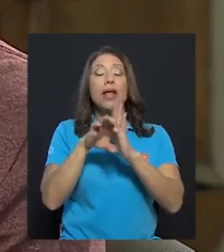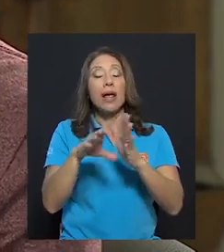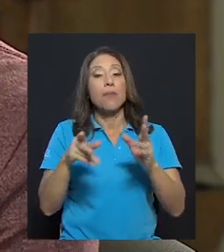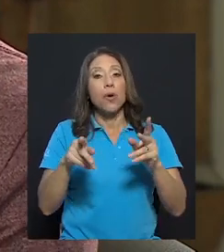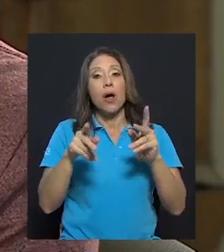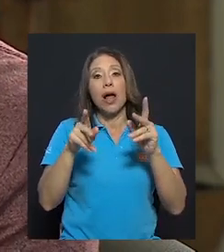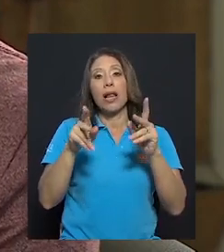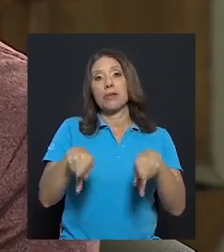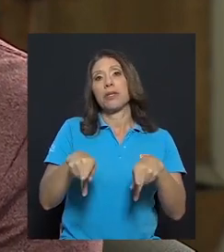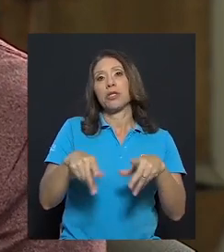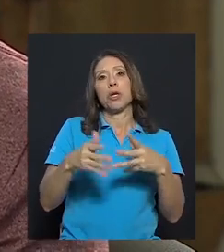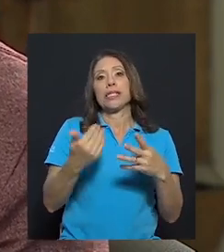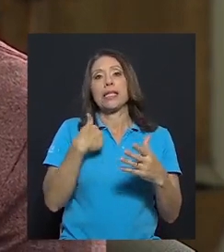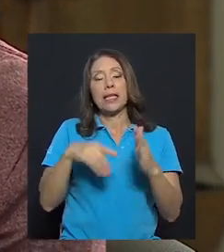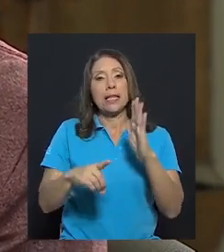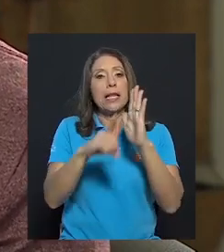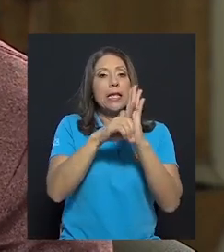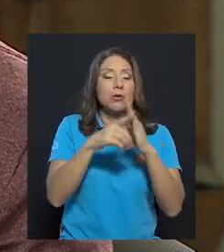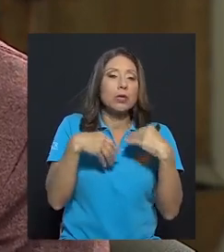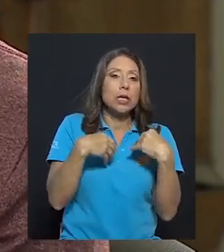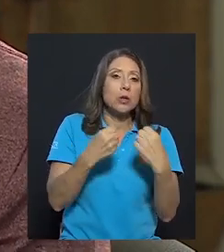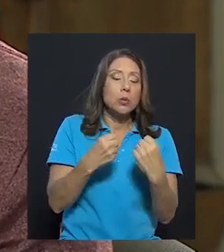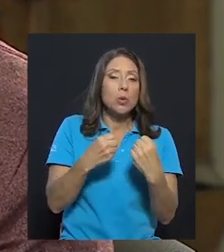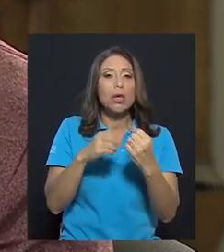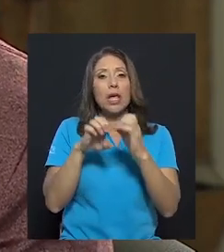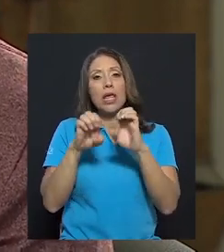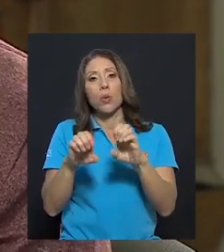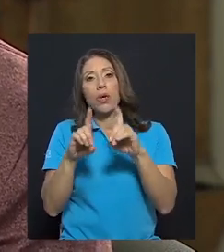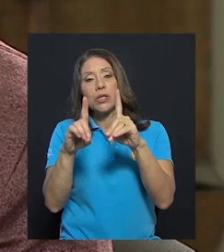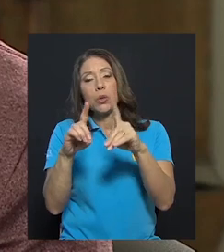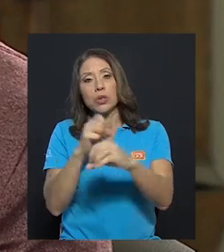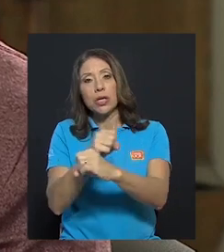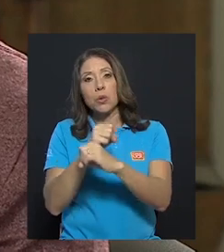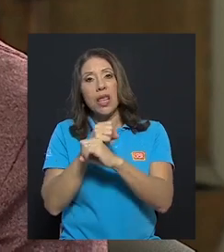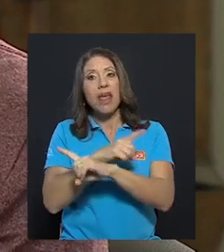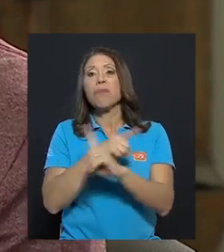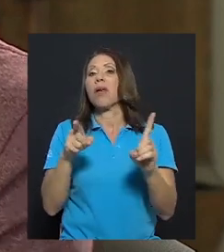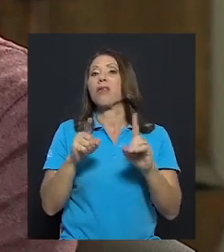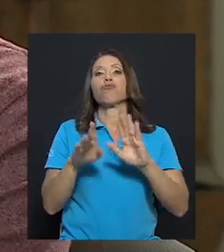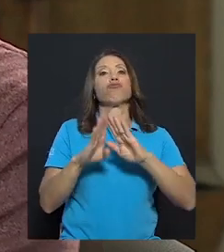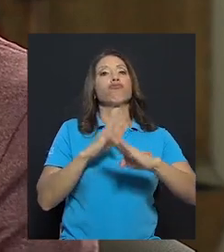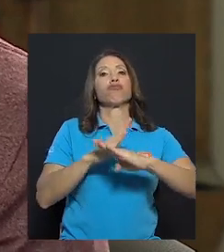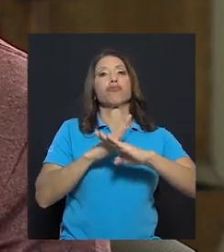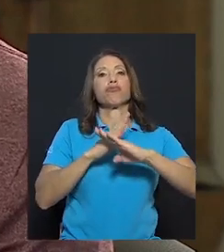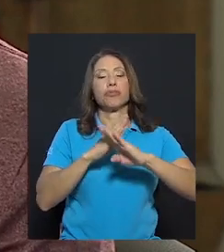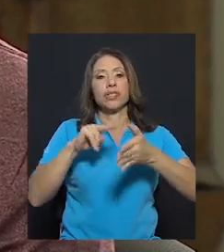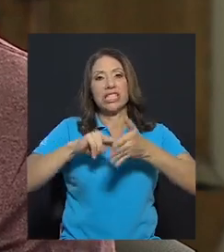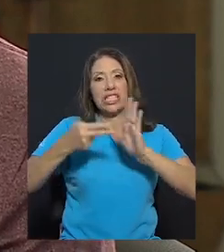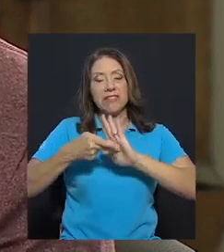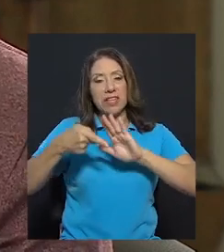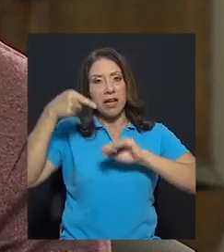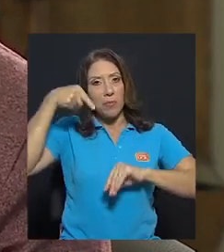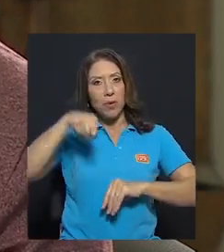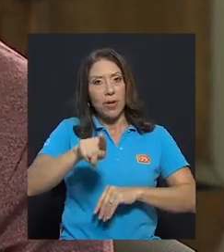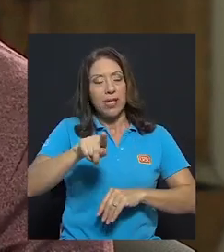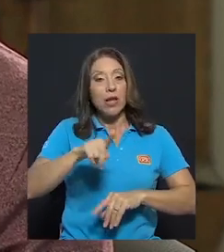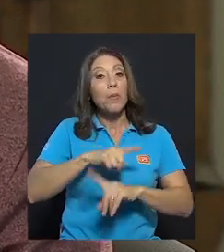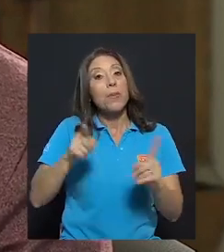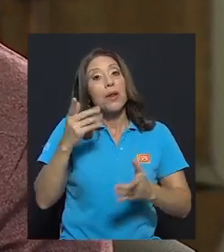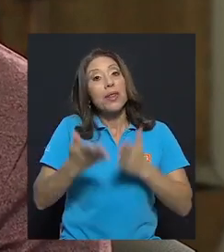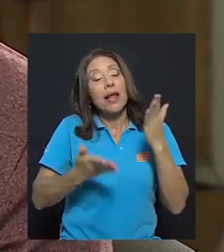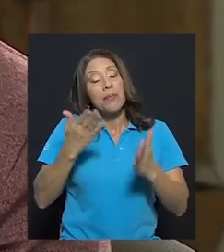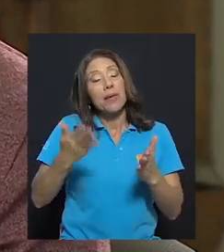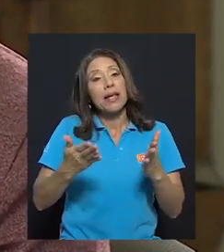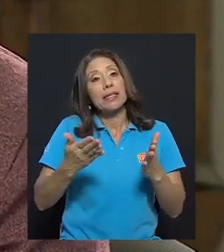por ejemplo, en salud, en educación, en seguridad. Entonces, ya ahí prácticamente se está también violentando. Pero tal vez para